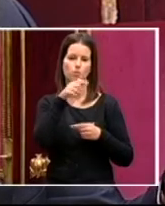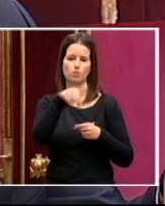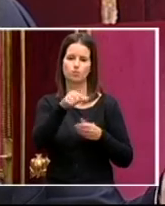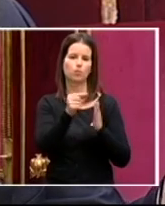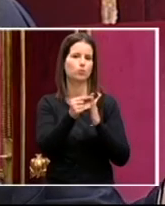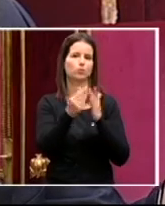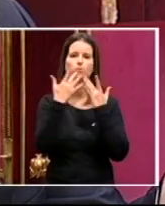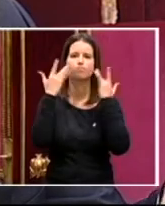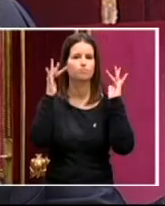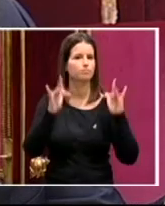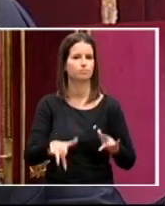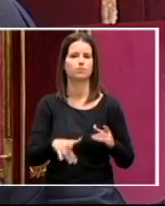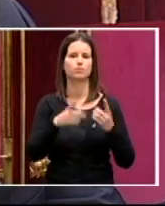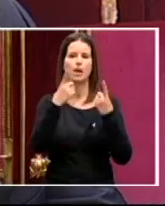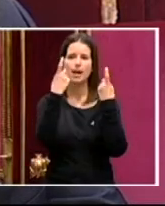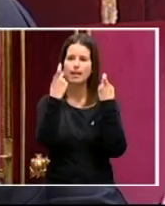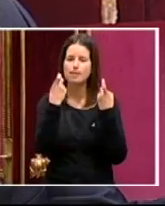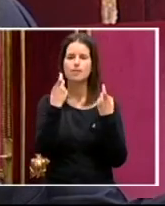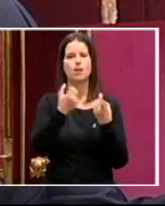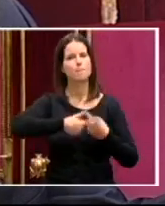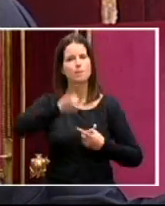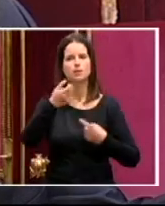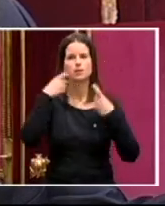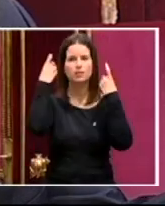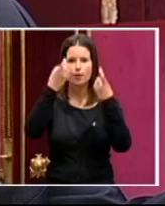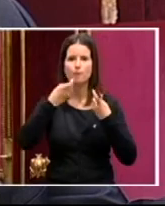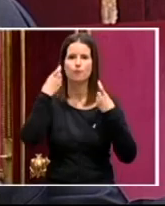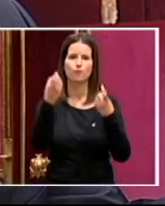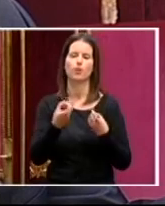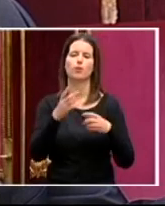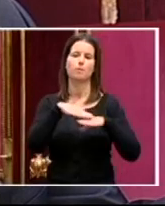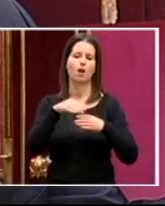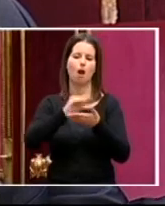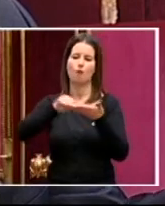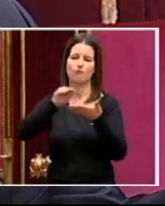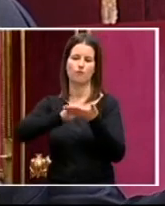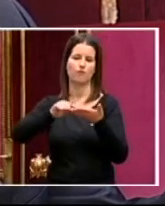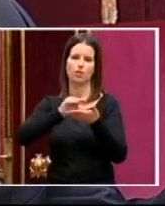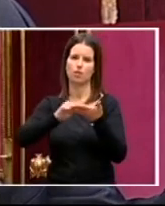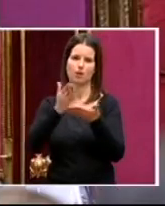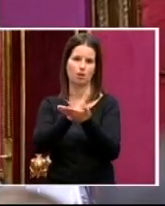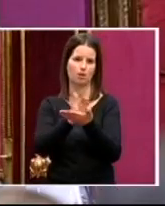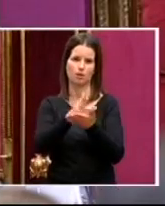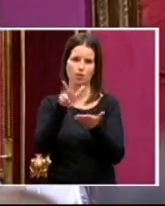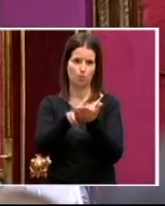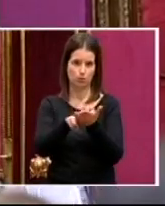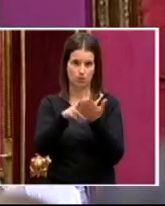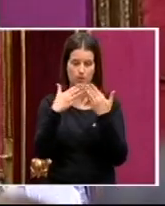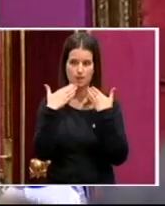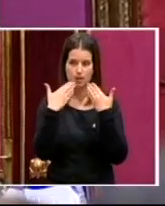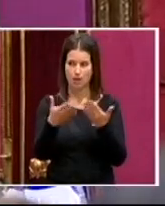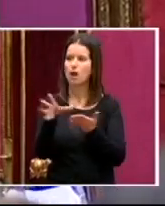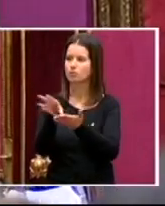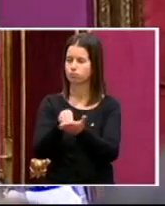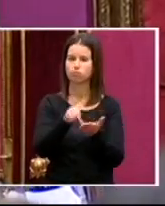bien es cierto que es necesario hacer un mayor esfuerzo en la oficina de intermediación hipotecaria. Muchas gracias. Recogemos